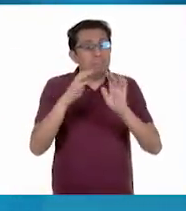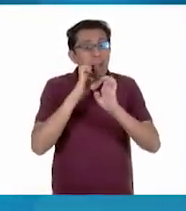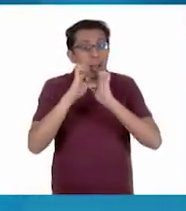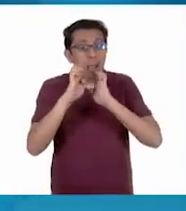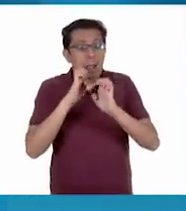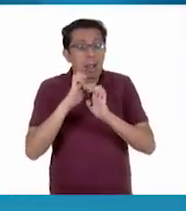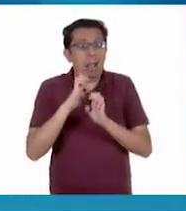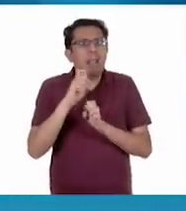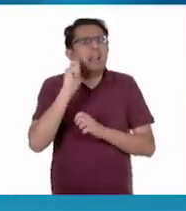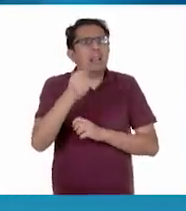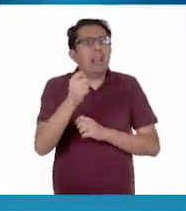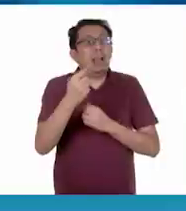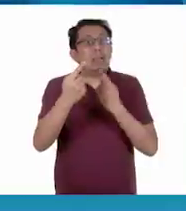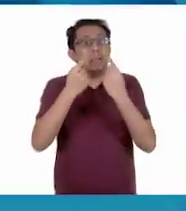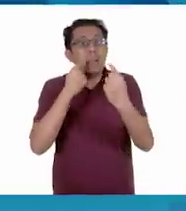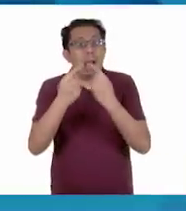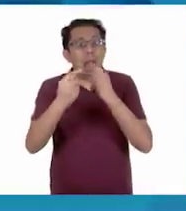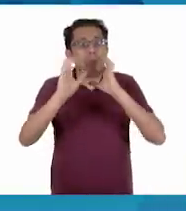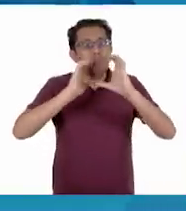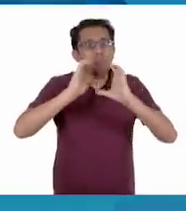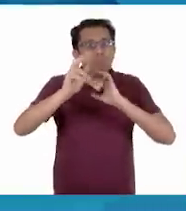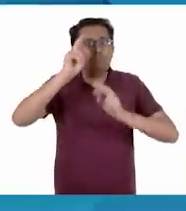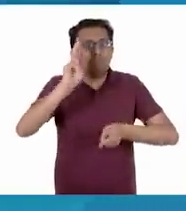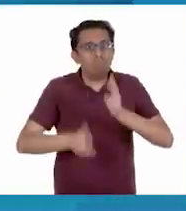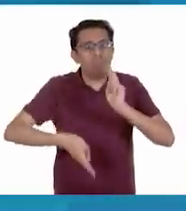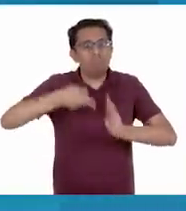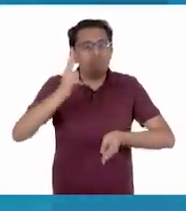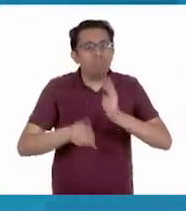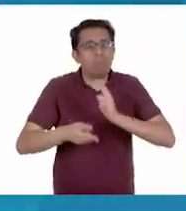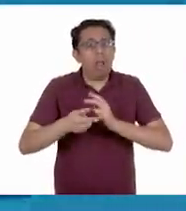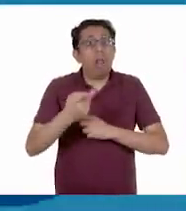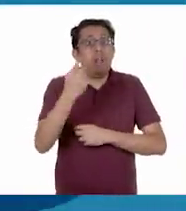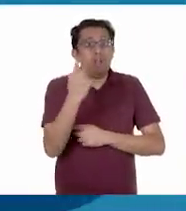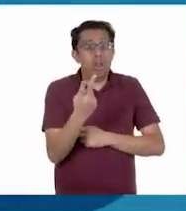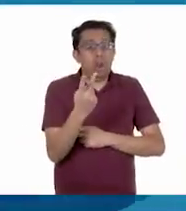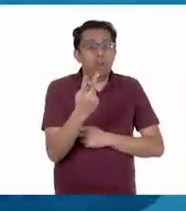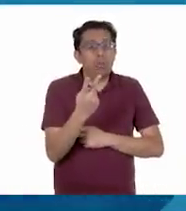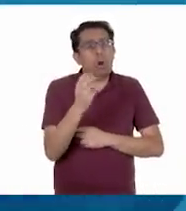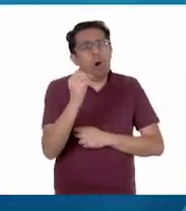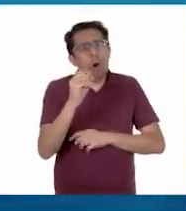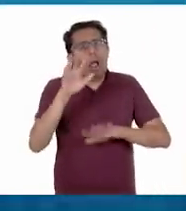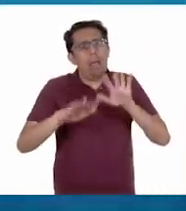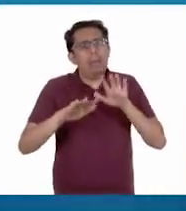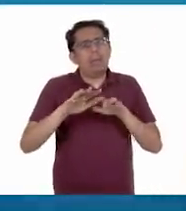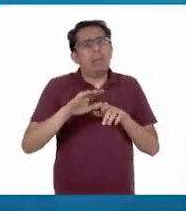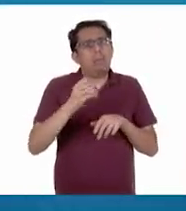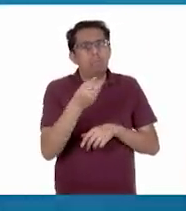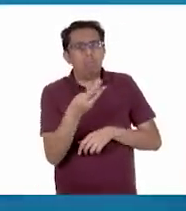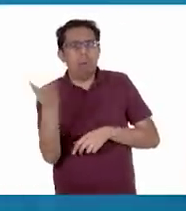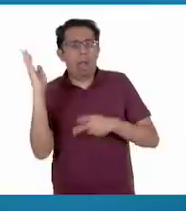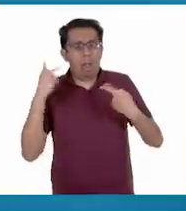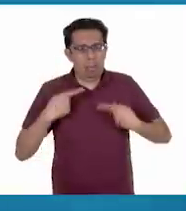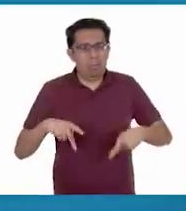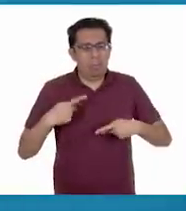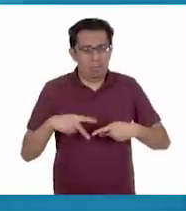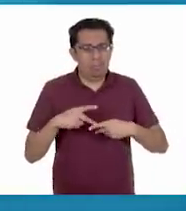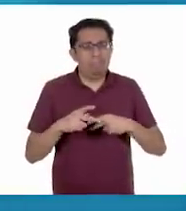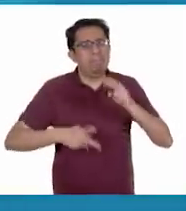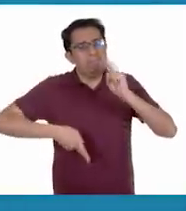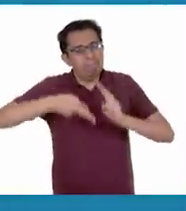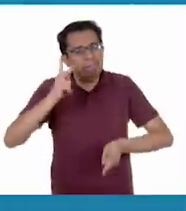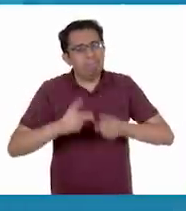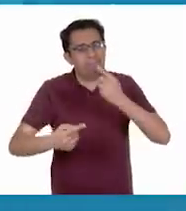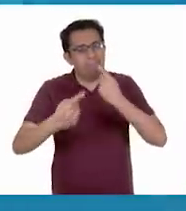un tipo de diálogo. Es un diálogo que se realiza entre dos o a veces pueden ser más personas. Y en